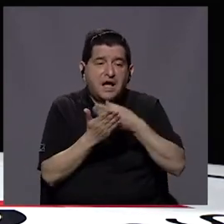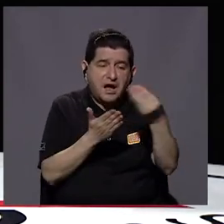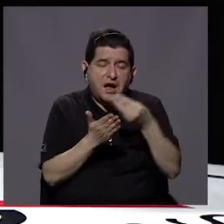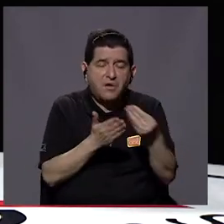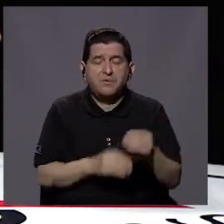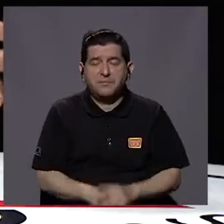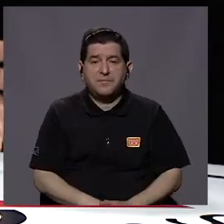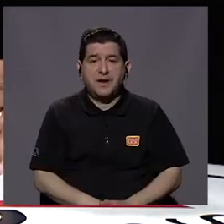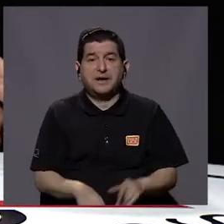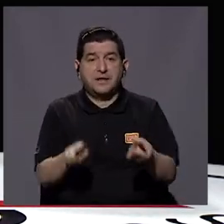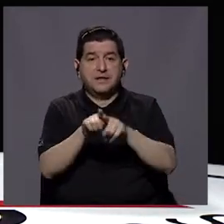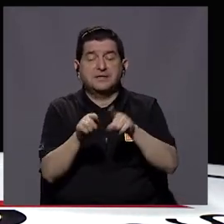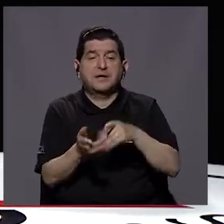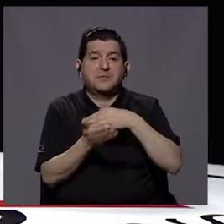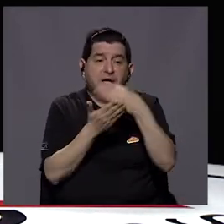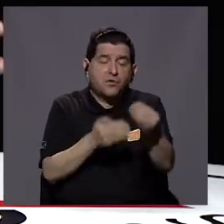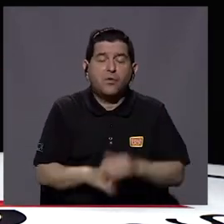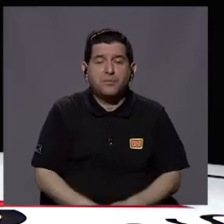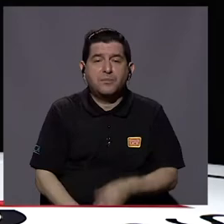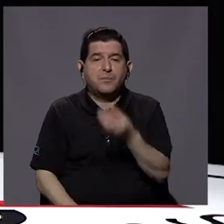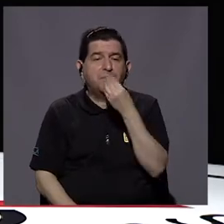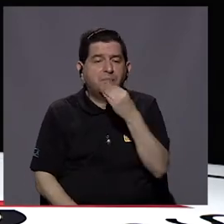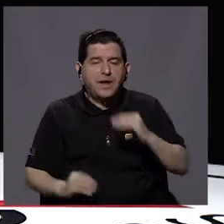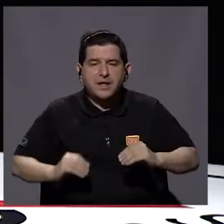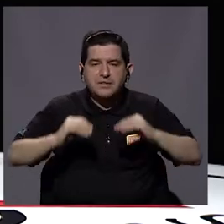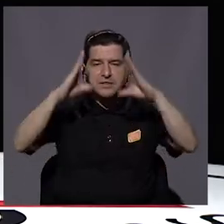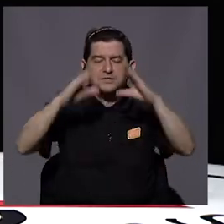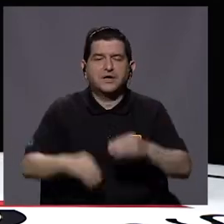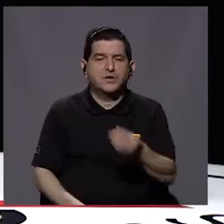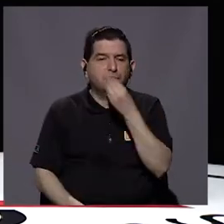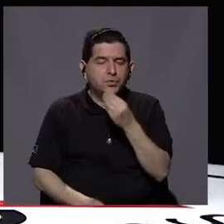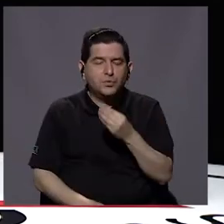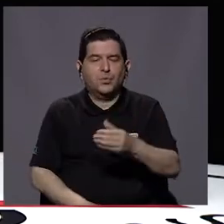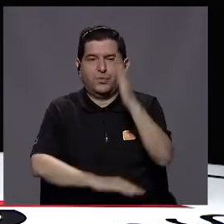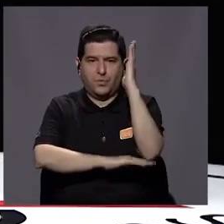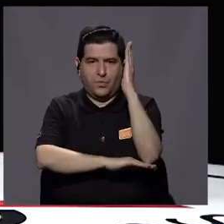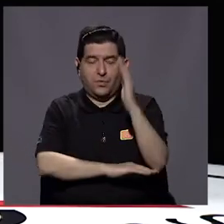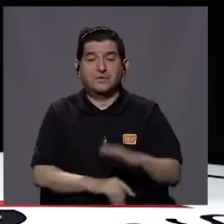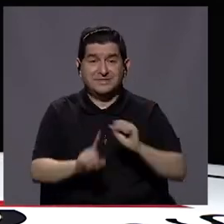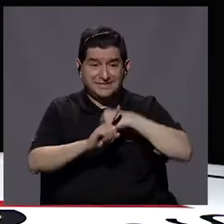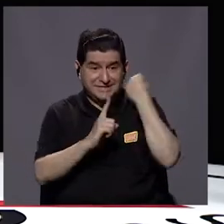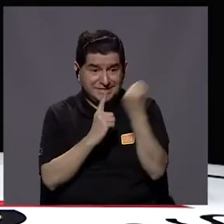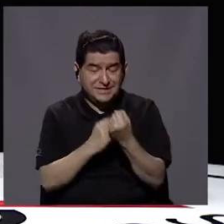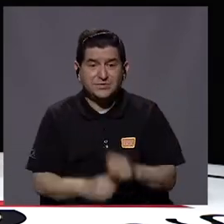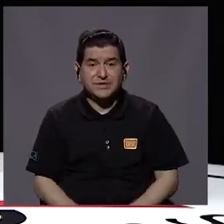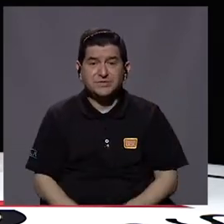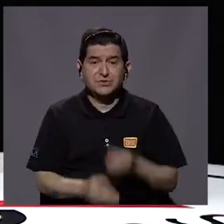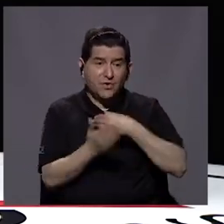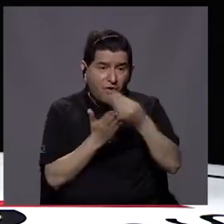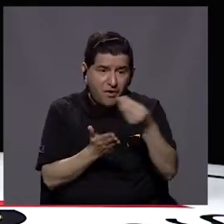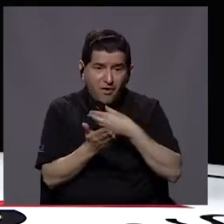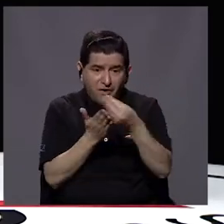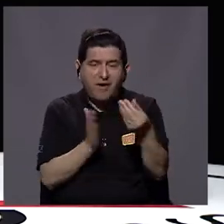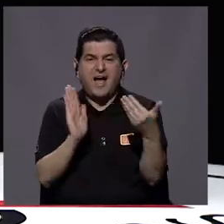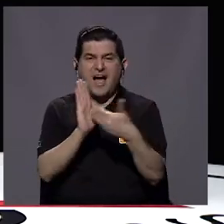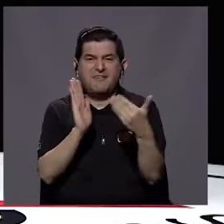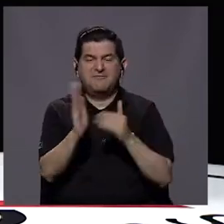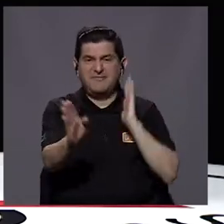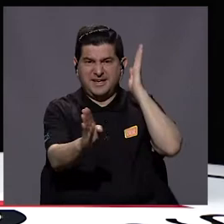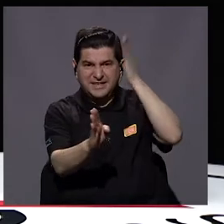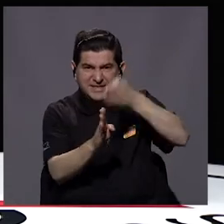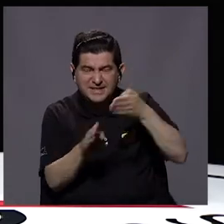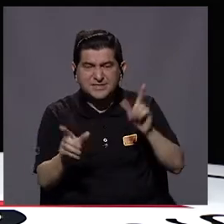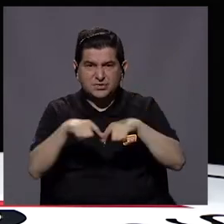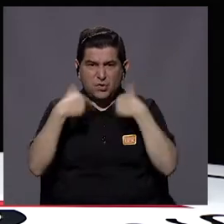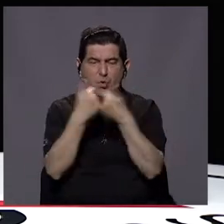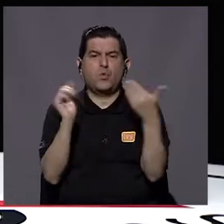Golfito y que también le compra su desayuno o su almuerzo. Entonces, nos encontramos también en panoramas en las que el consumo por el consumo tiene una afectación directa sobre